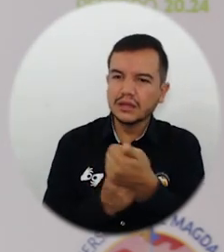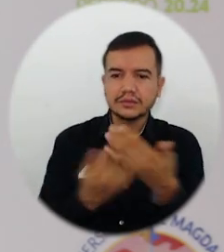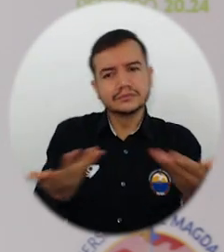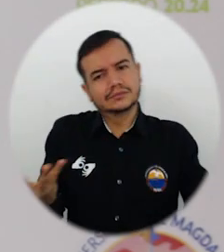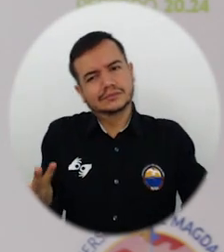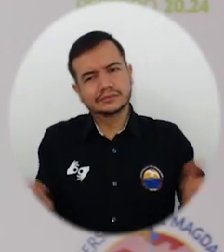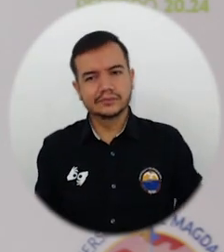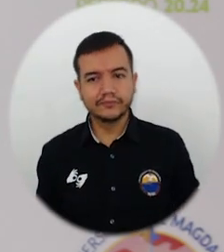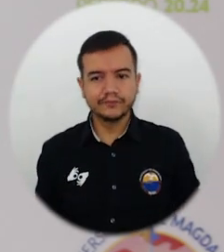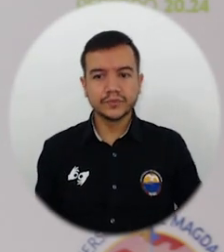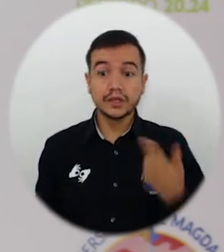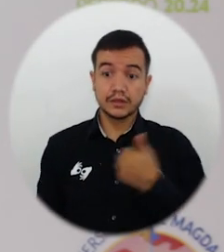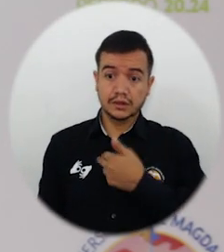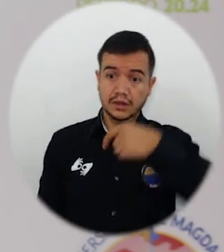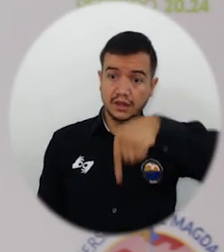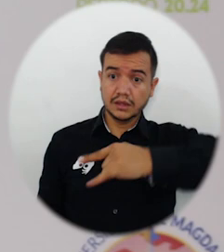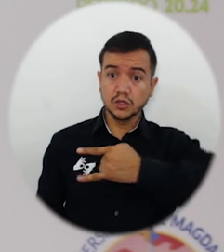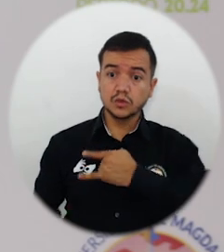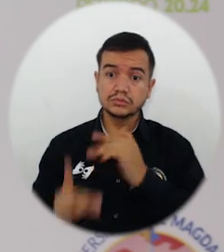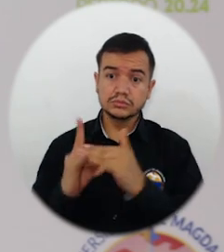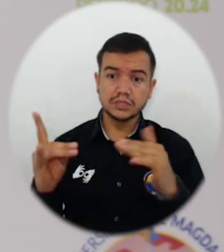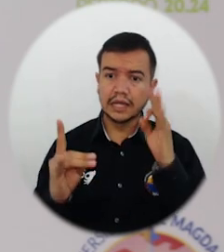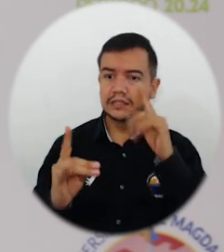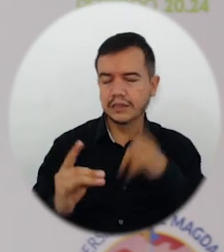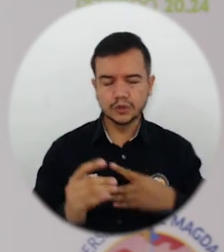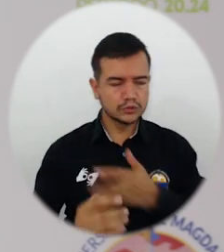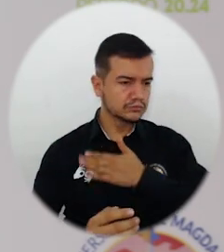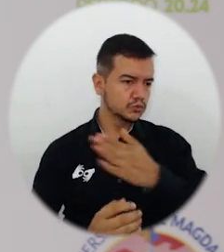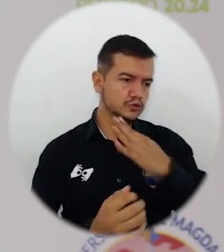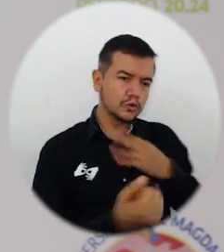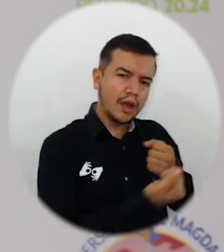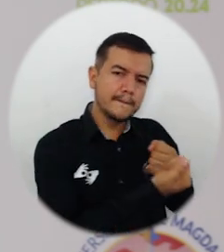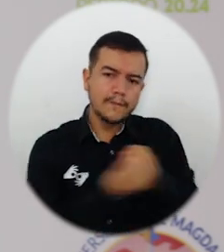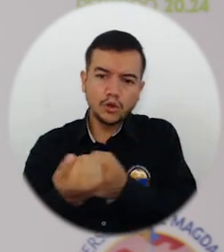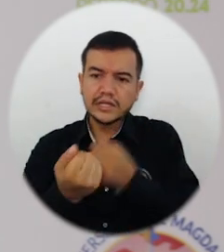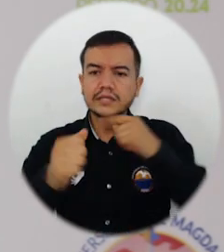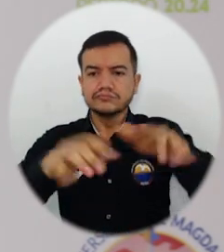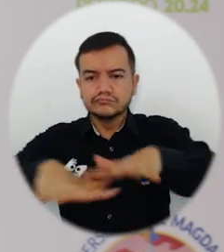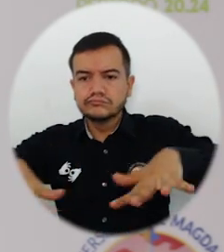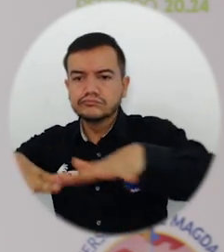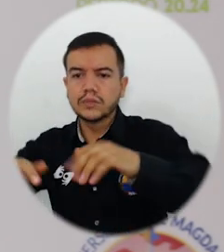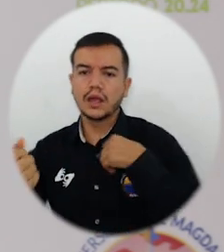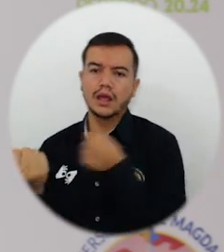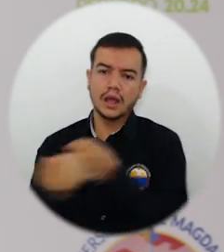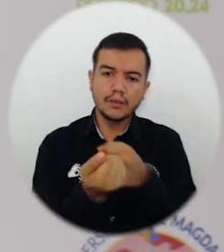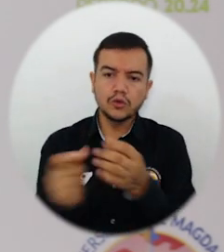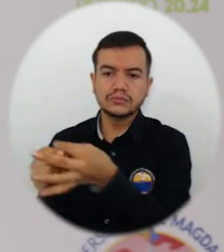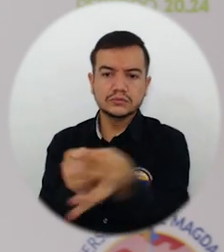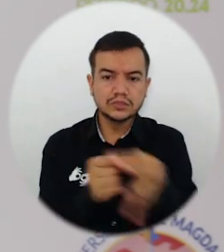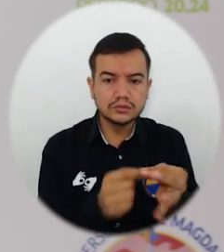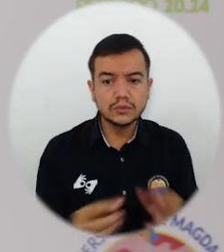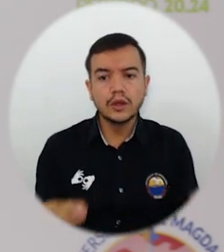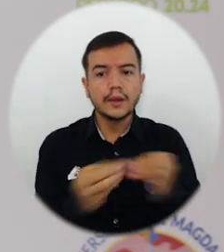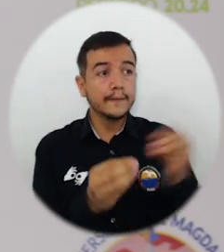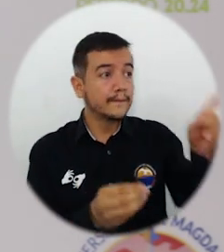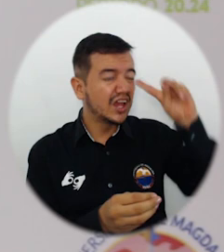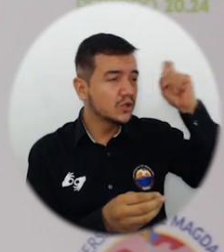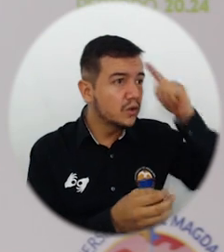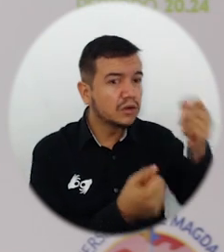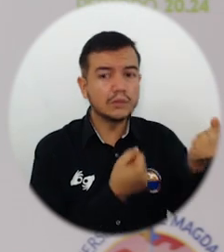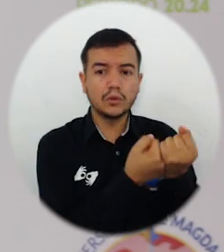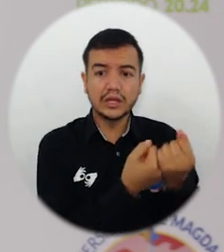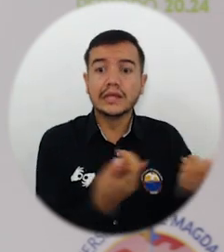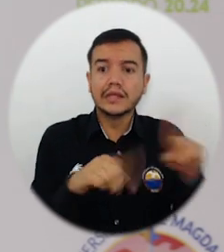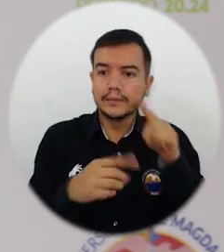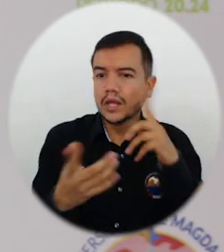estado siempre abiertos a cooperar, a trabajar con el territorio, con los municipios, con todas las entidades, con el gobierno nacional, en el marco del diálogo y el respeto. Así que yo